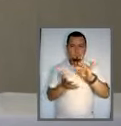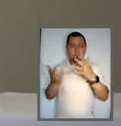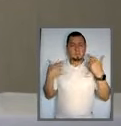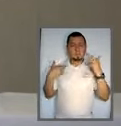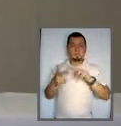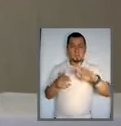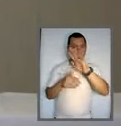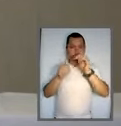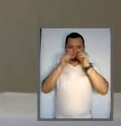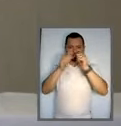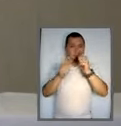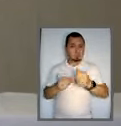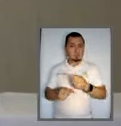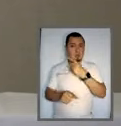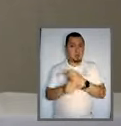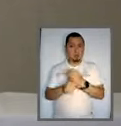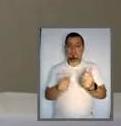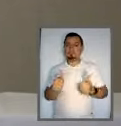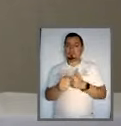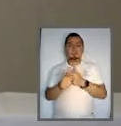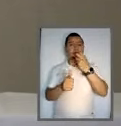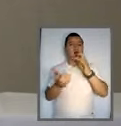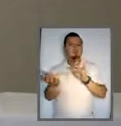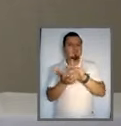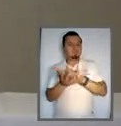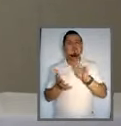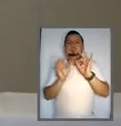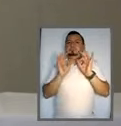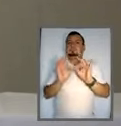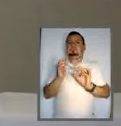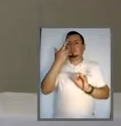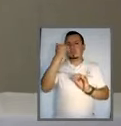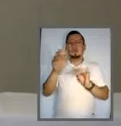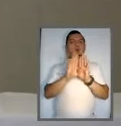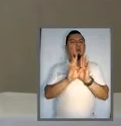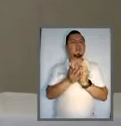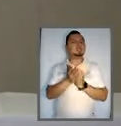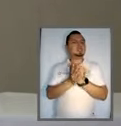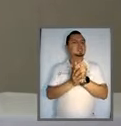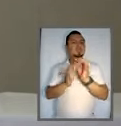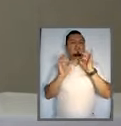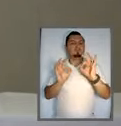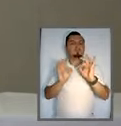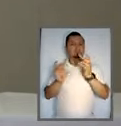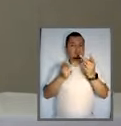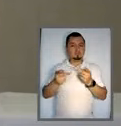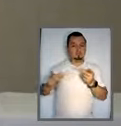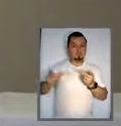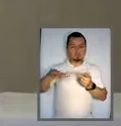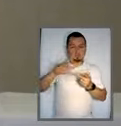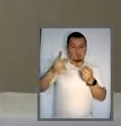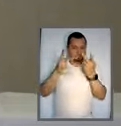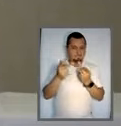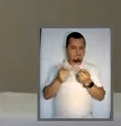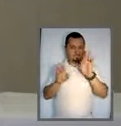en resguardarnos y estar en casa, y asimismo apoyamos también esta decisión de ser los últimos gobernadores en regresar en